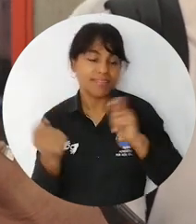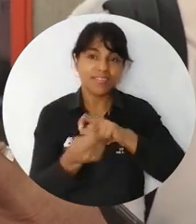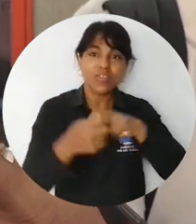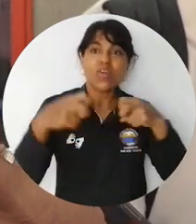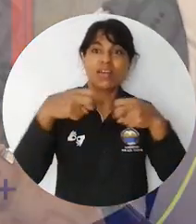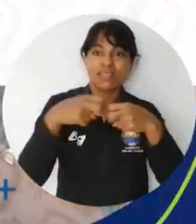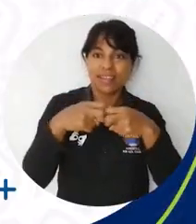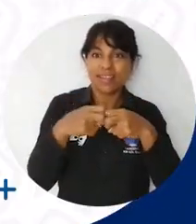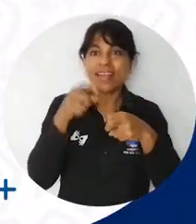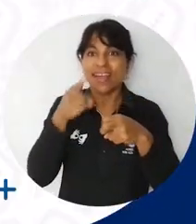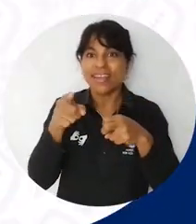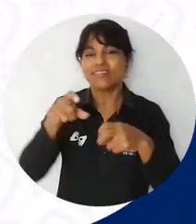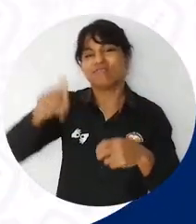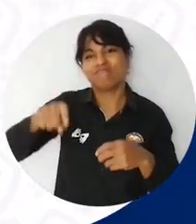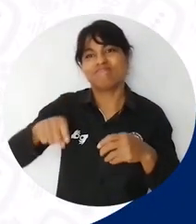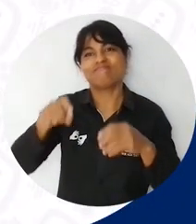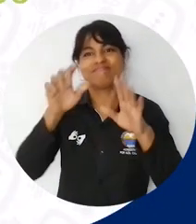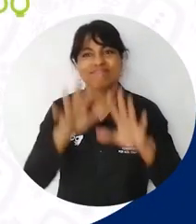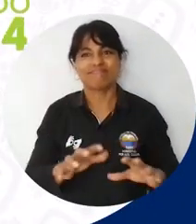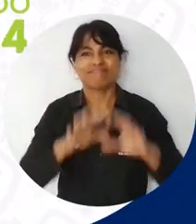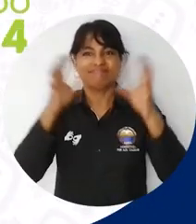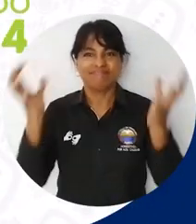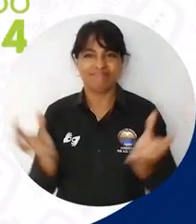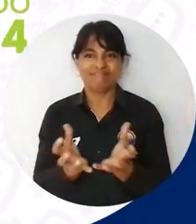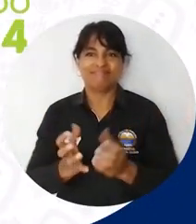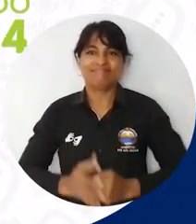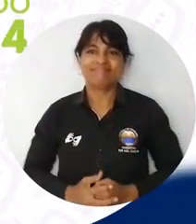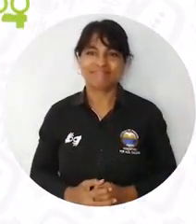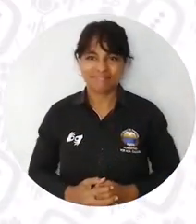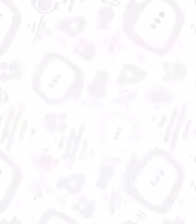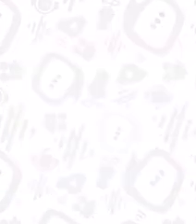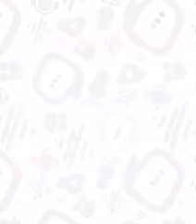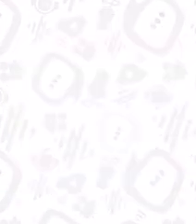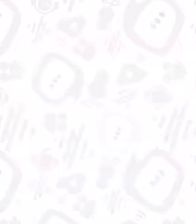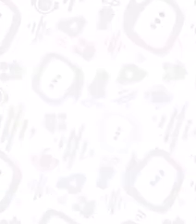es una necesidad global. Aún más incluyente e innovadora.